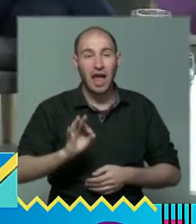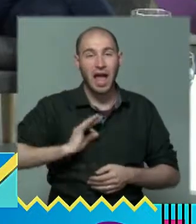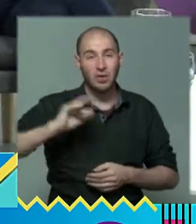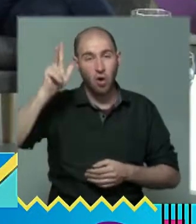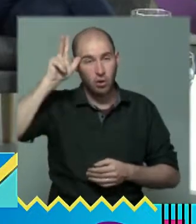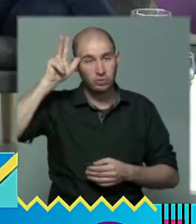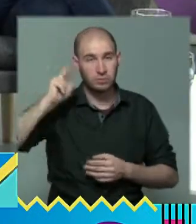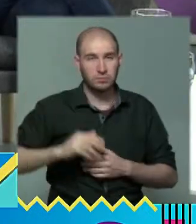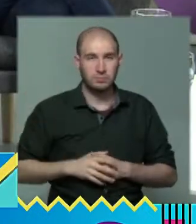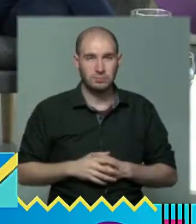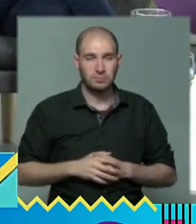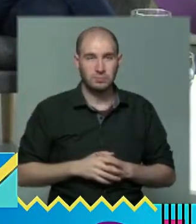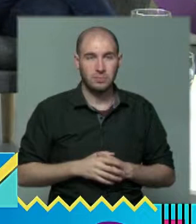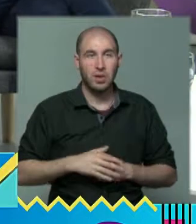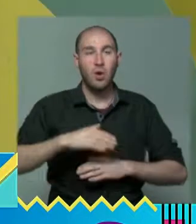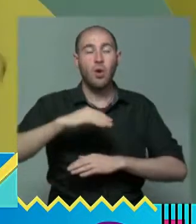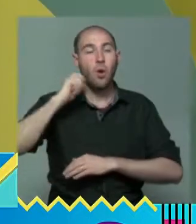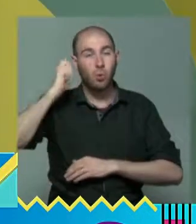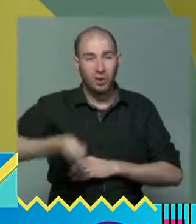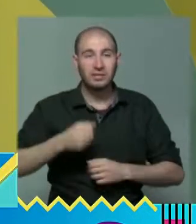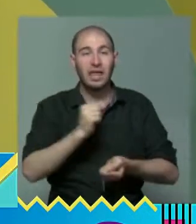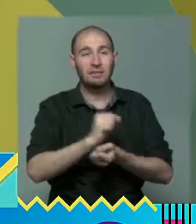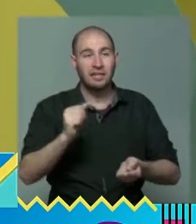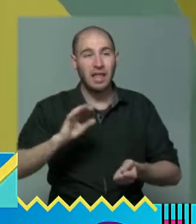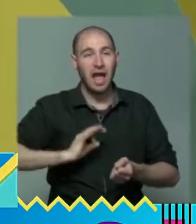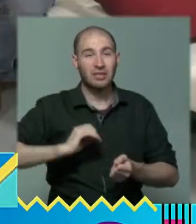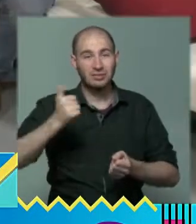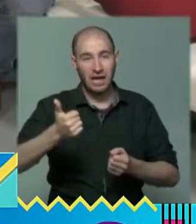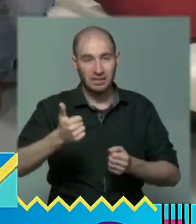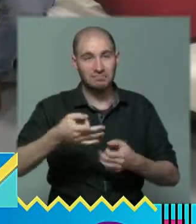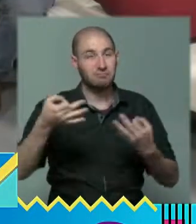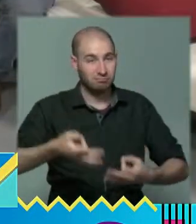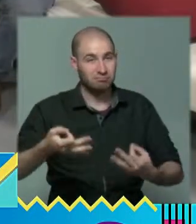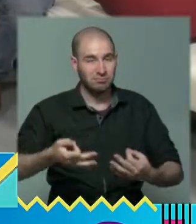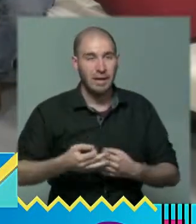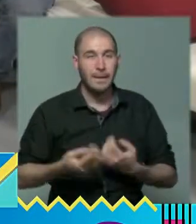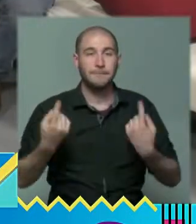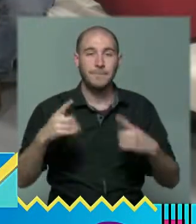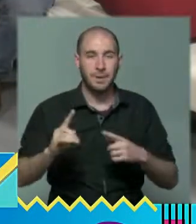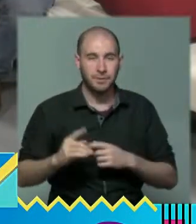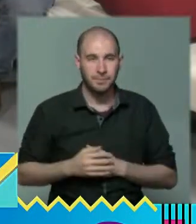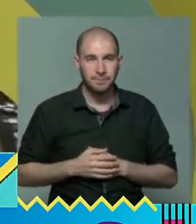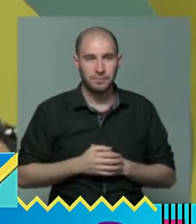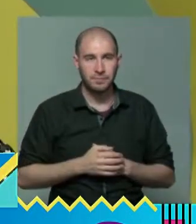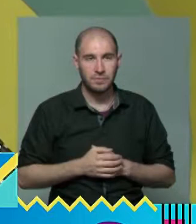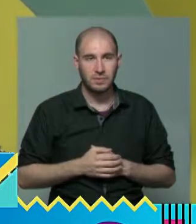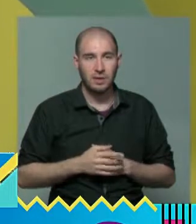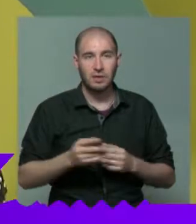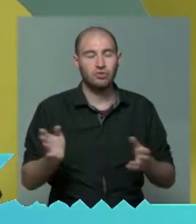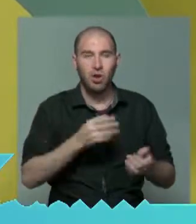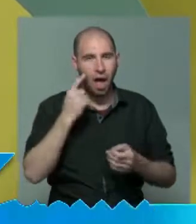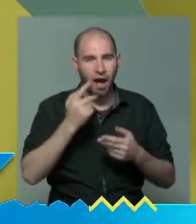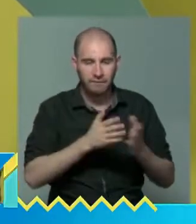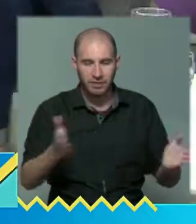años. Y el juez le dio la libertad a los 6. Claro. Está bien, pero es todo el cuento. Decir, claro,